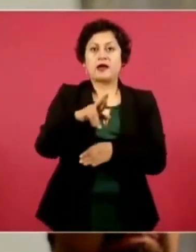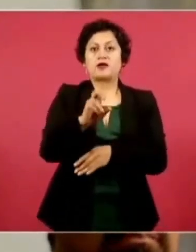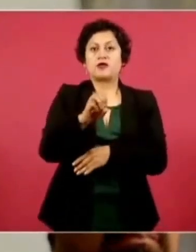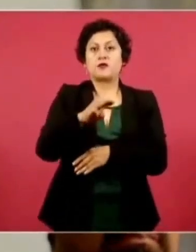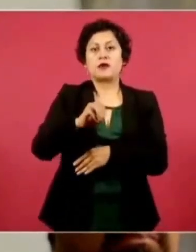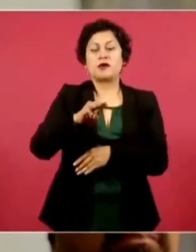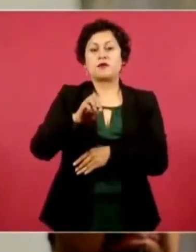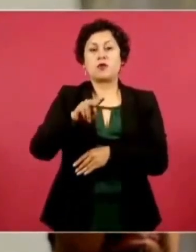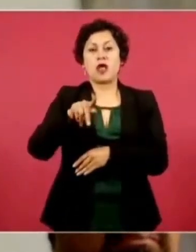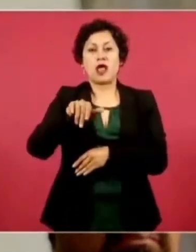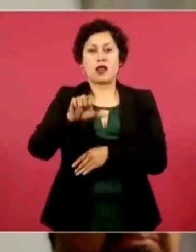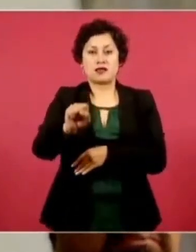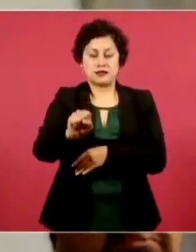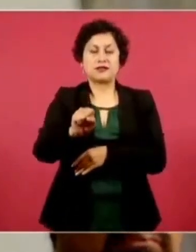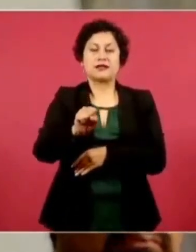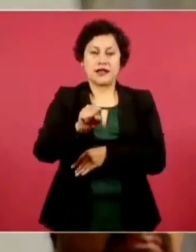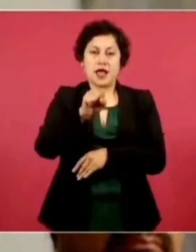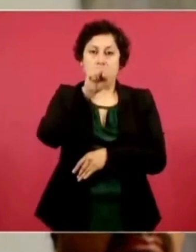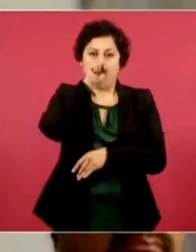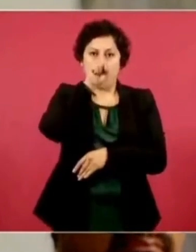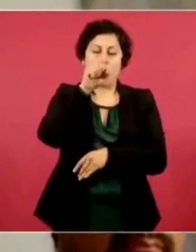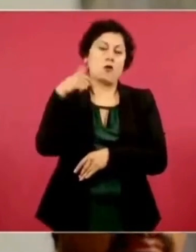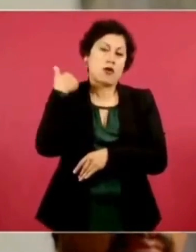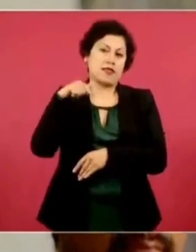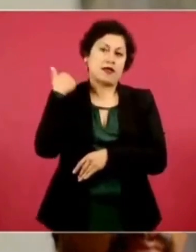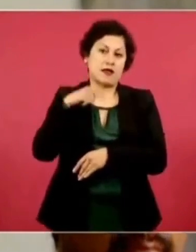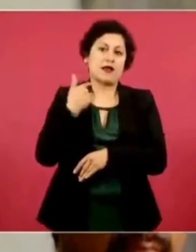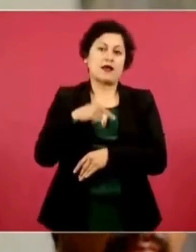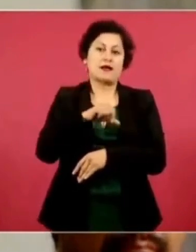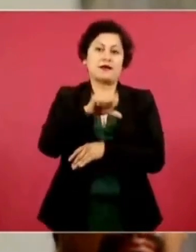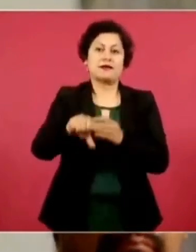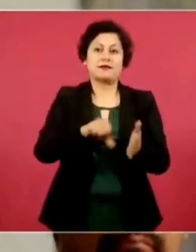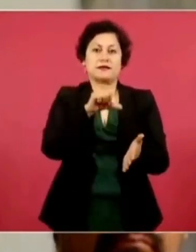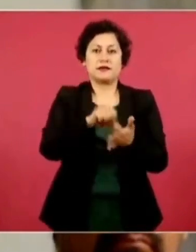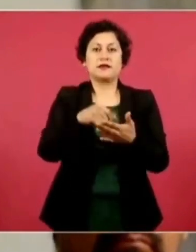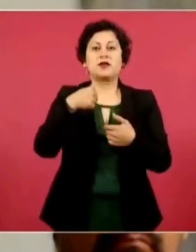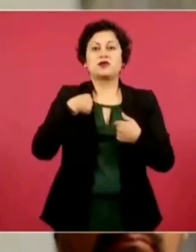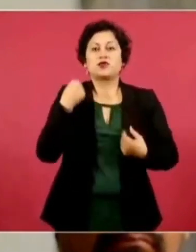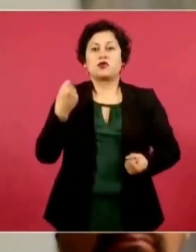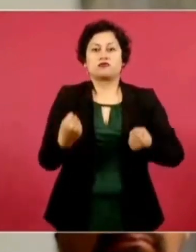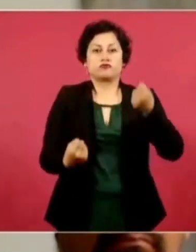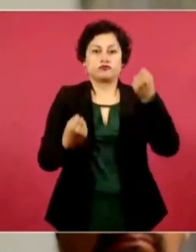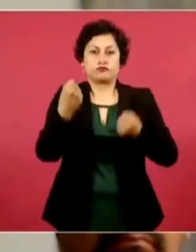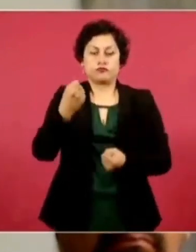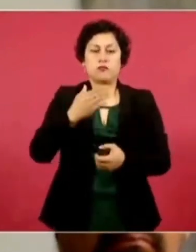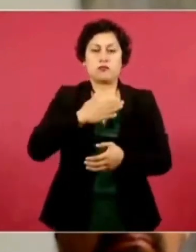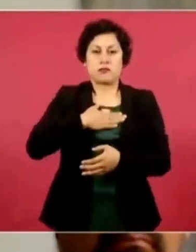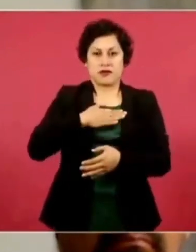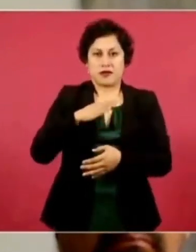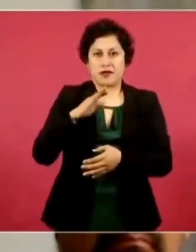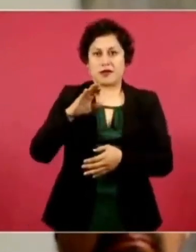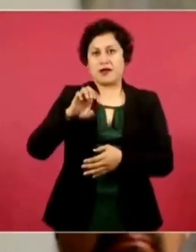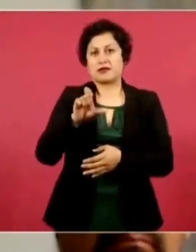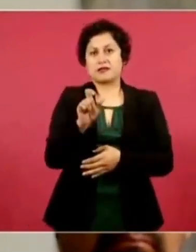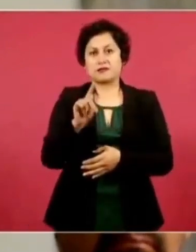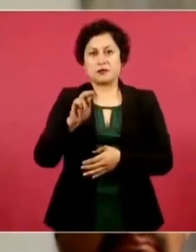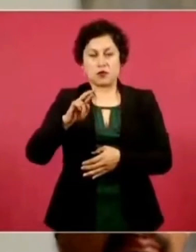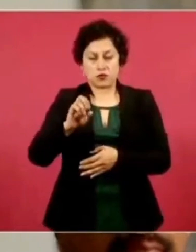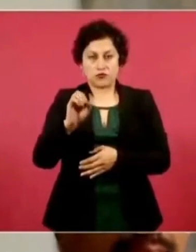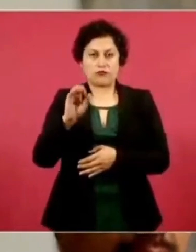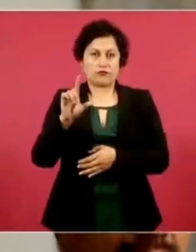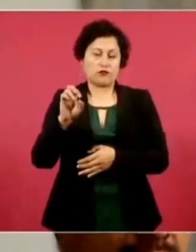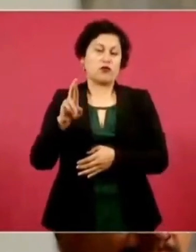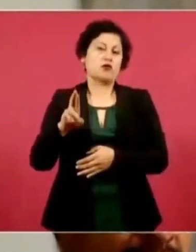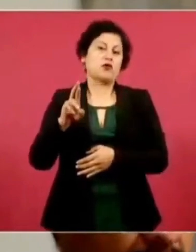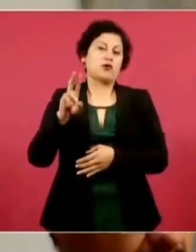centro de Guadalajara, iba a bordo de mi camioneta, es una Ford Explorer 98 Sport, iba con mi hija menor de edad. Yo